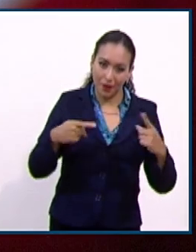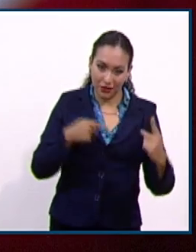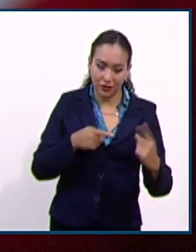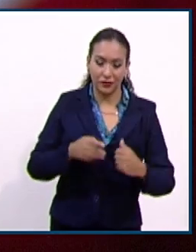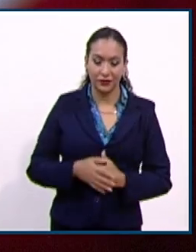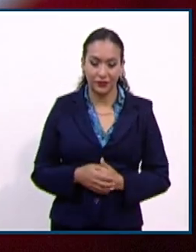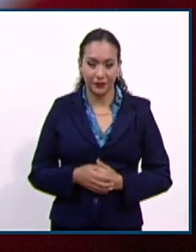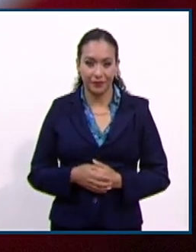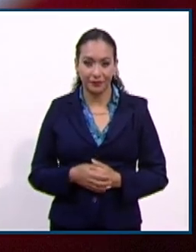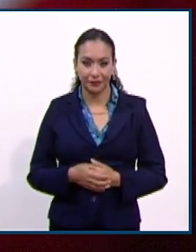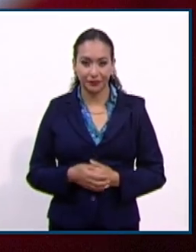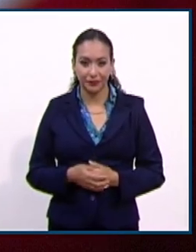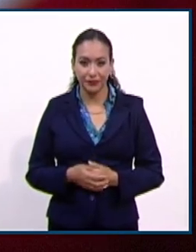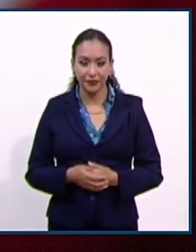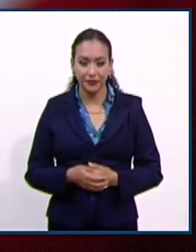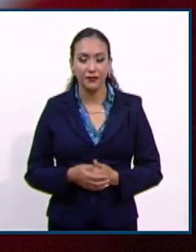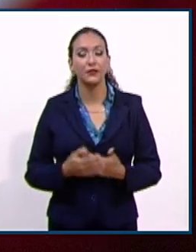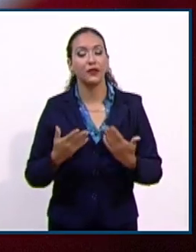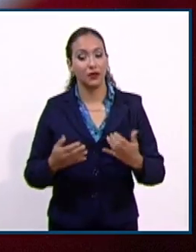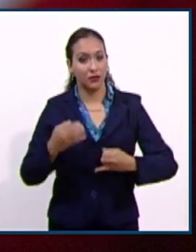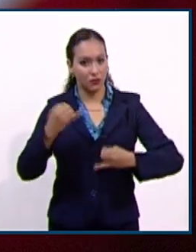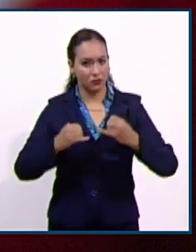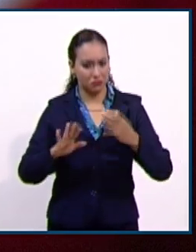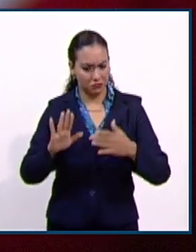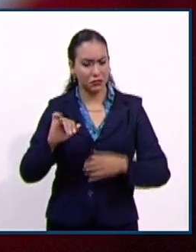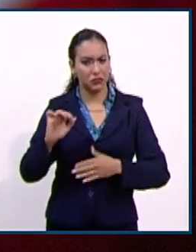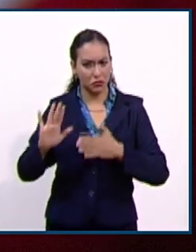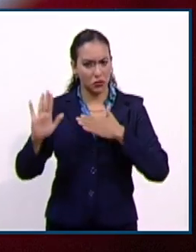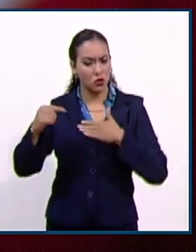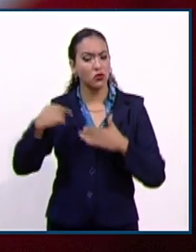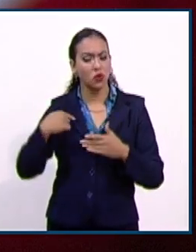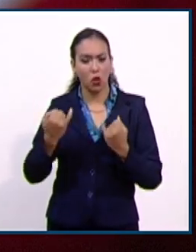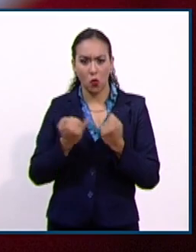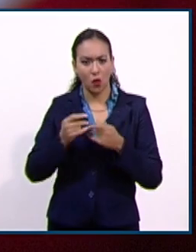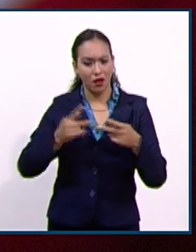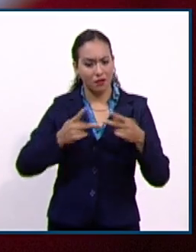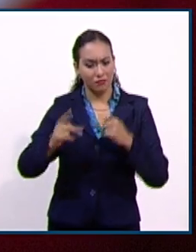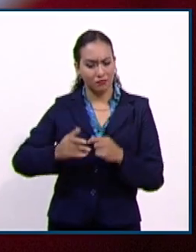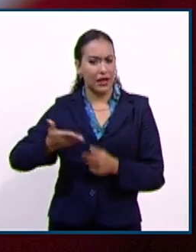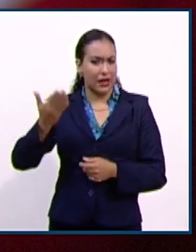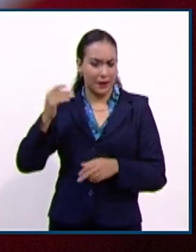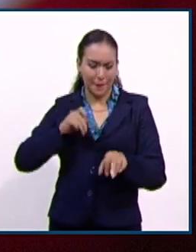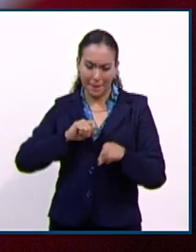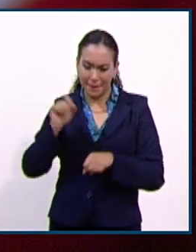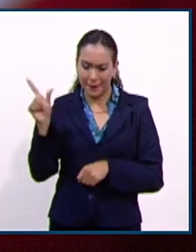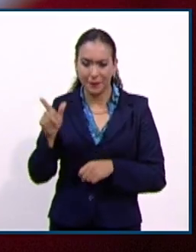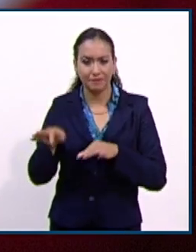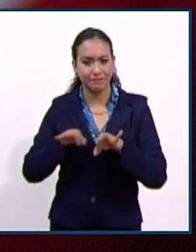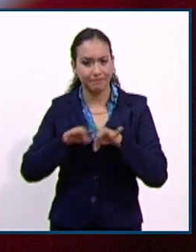Implica ese compromiso de seguirme preparando, de seguir